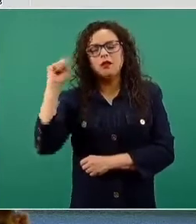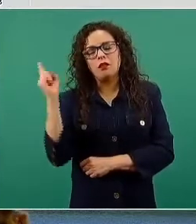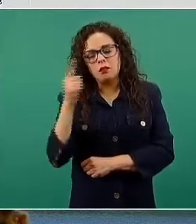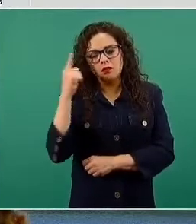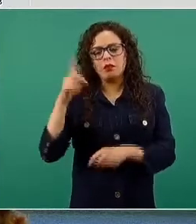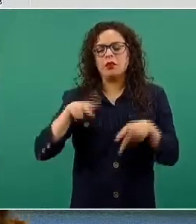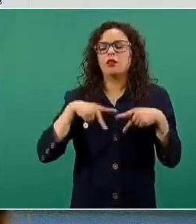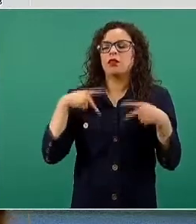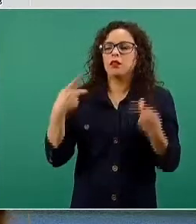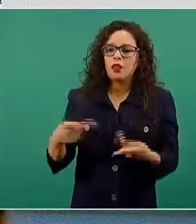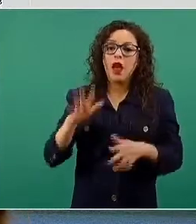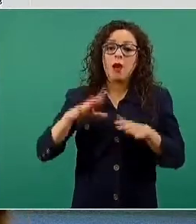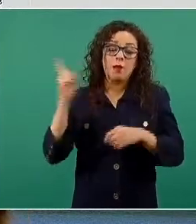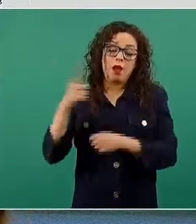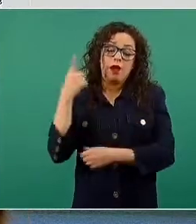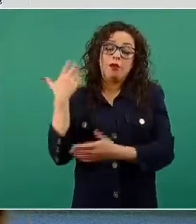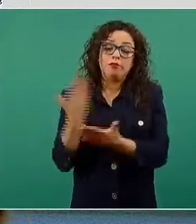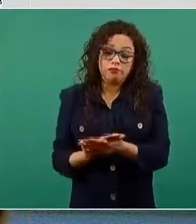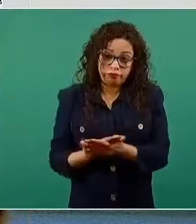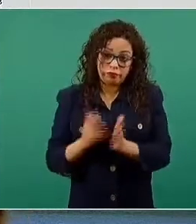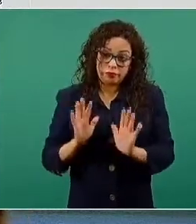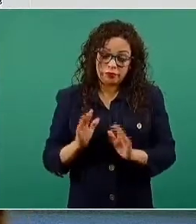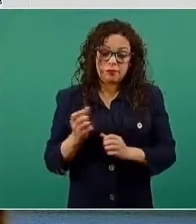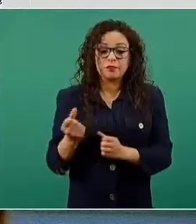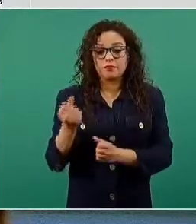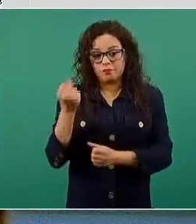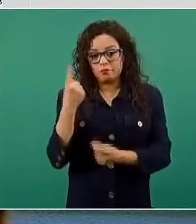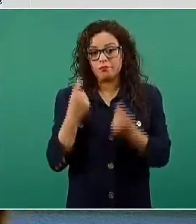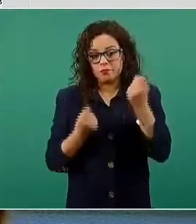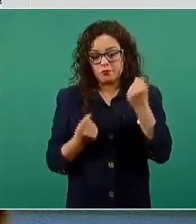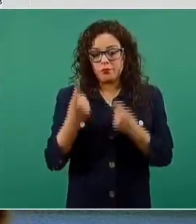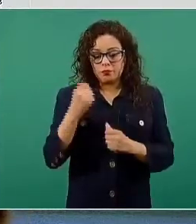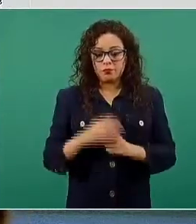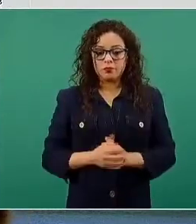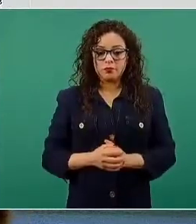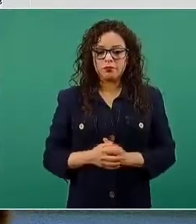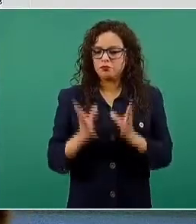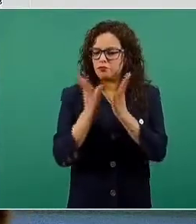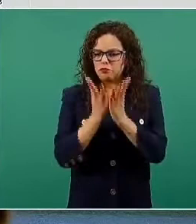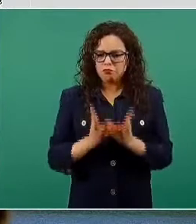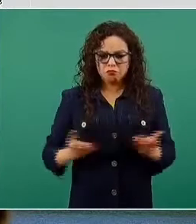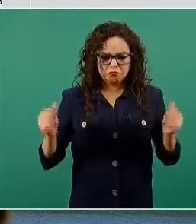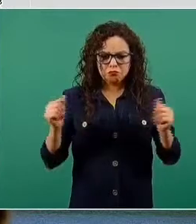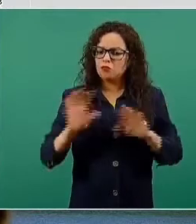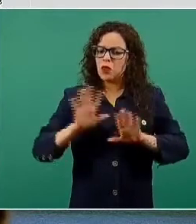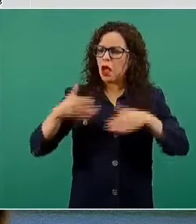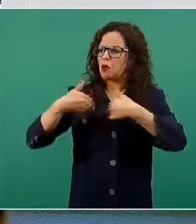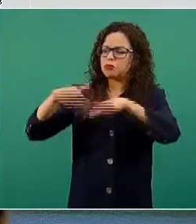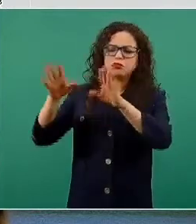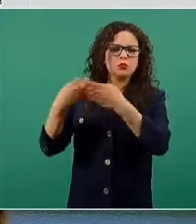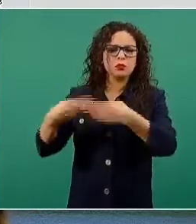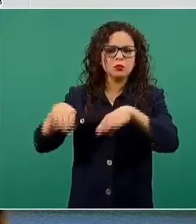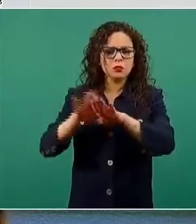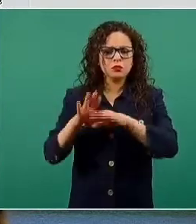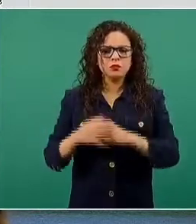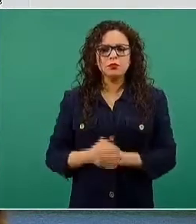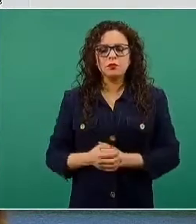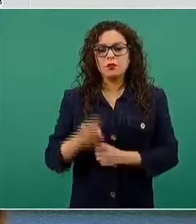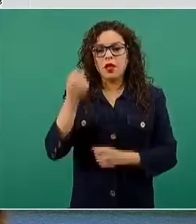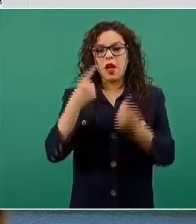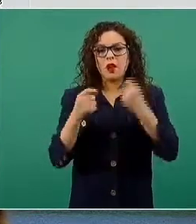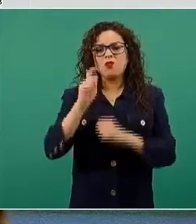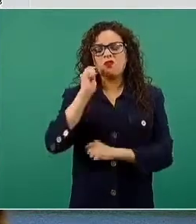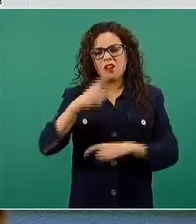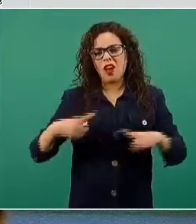desvanecimiento. A veces ha habido alguna persona que se desmaya, se recupera y se va a su casa. Algunas reacciones alérgicas